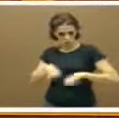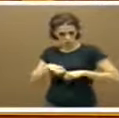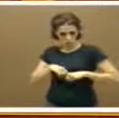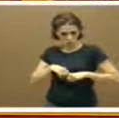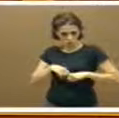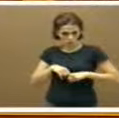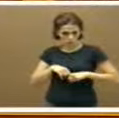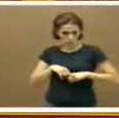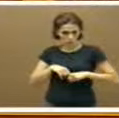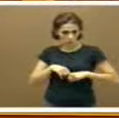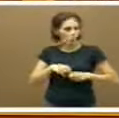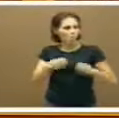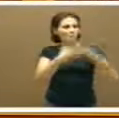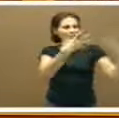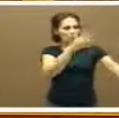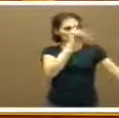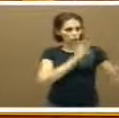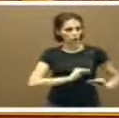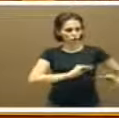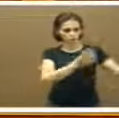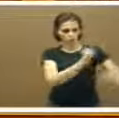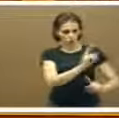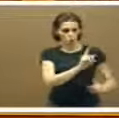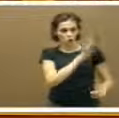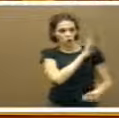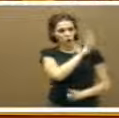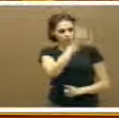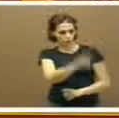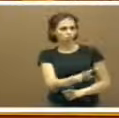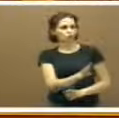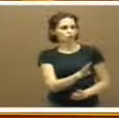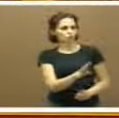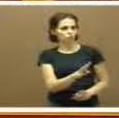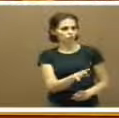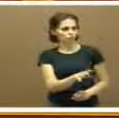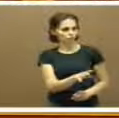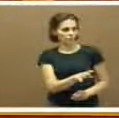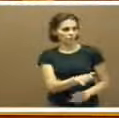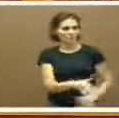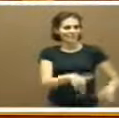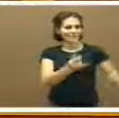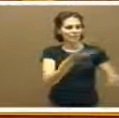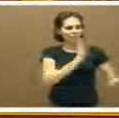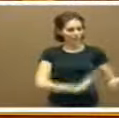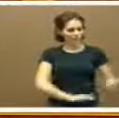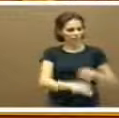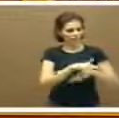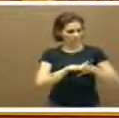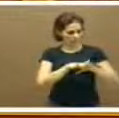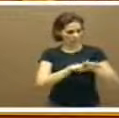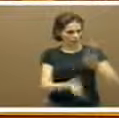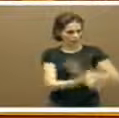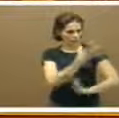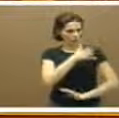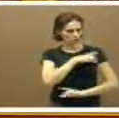28, los últimos cuatro años de la legislatura, y por no poner no fueron capaces de poner ni la renta básica, cuando tenían